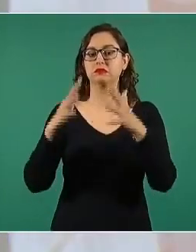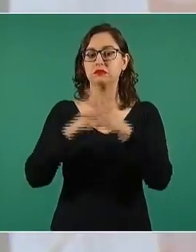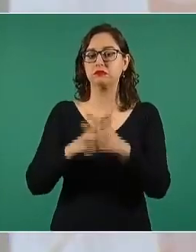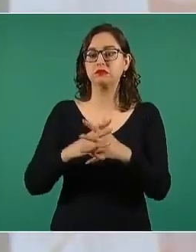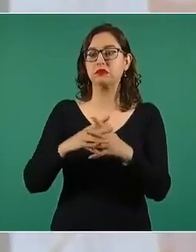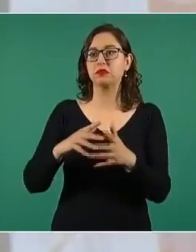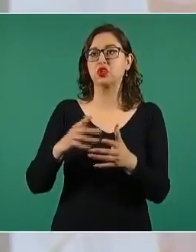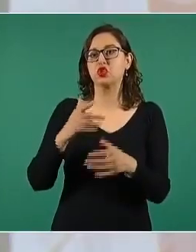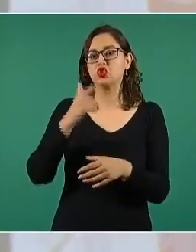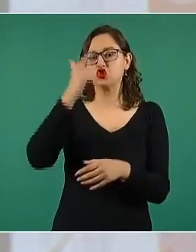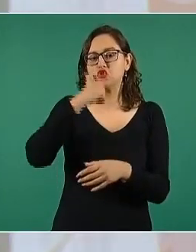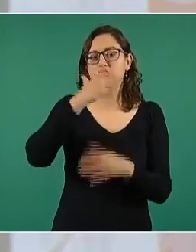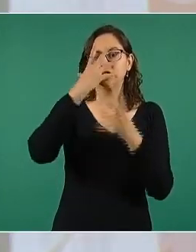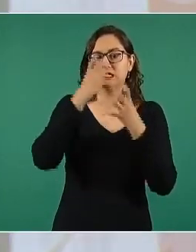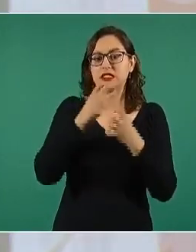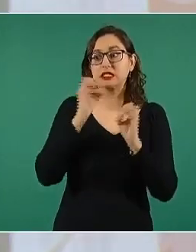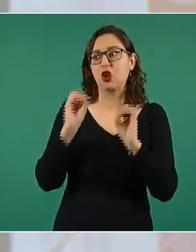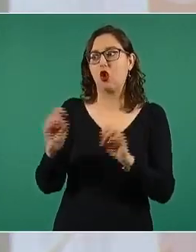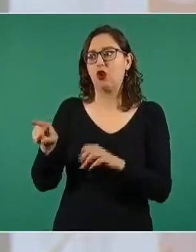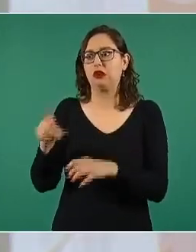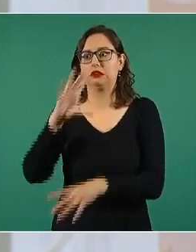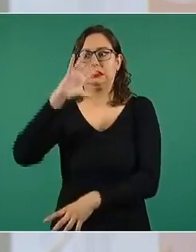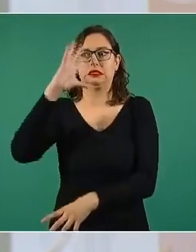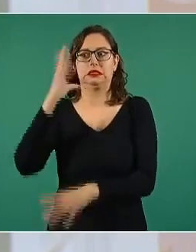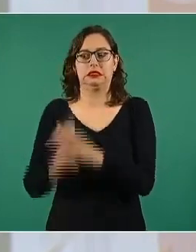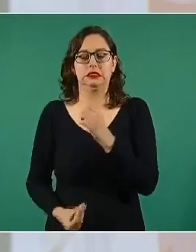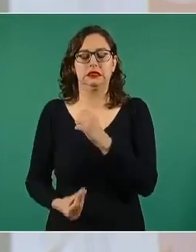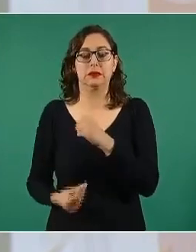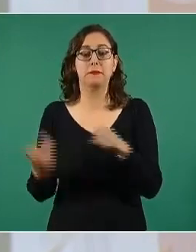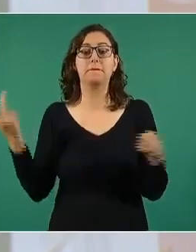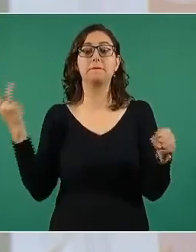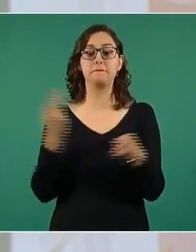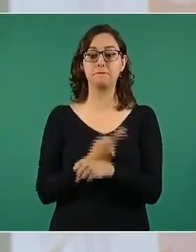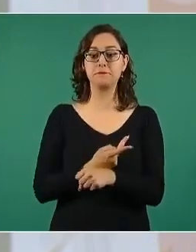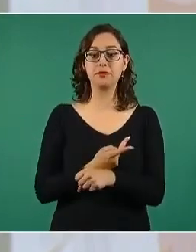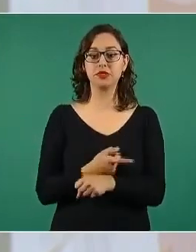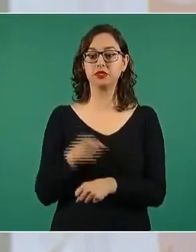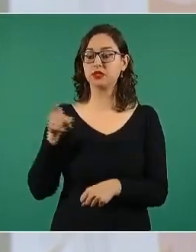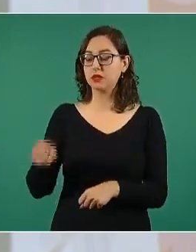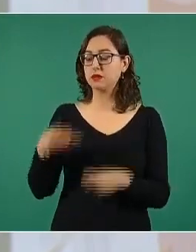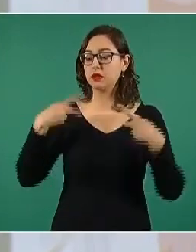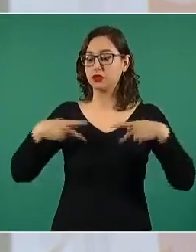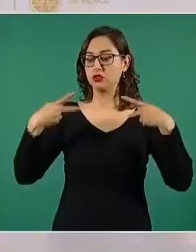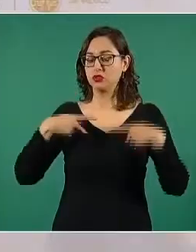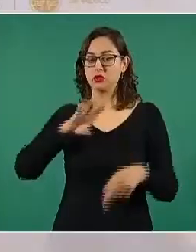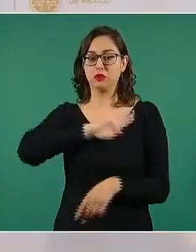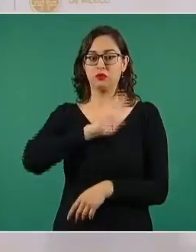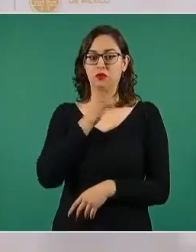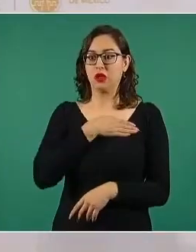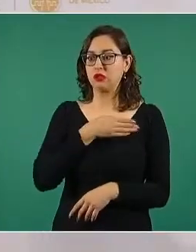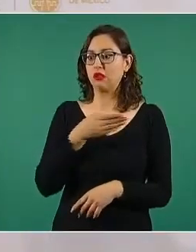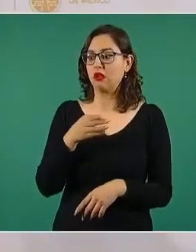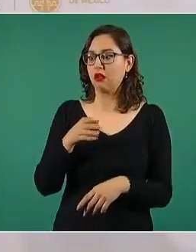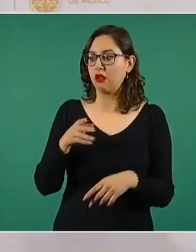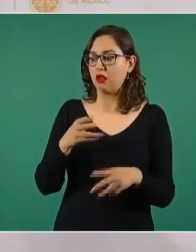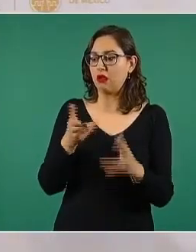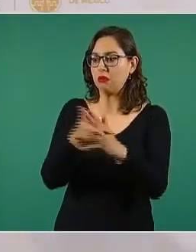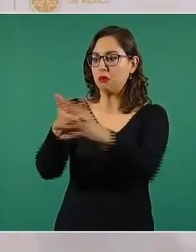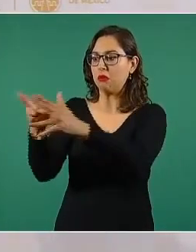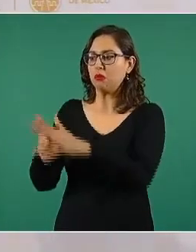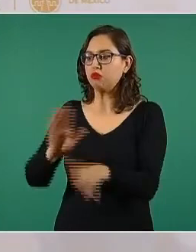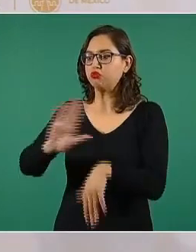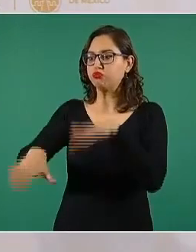Huida, sostiene que en venganza por la muerte de españoles y ante la rebeldía de